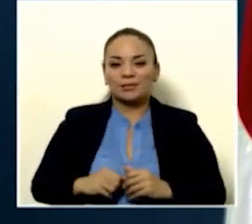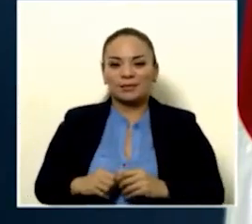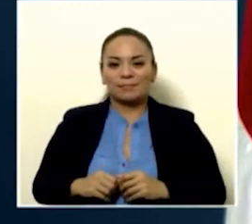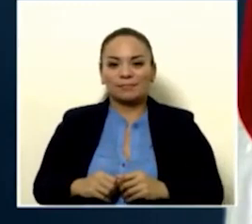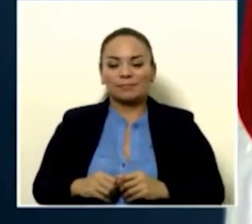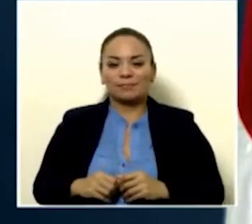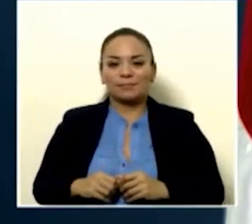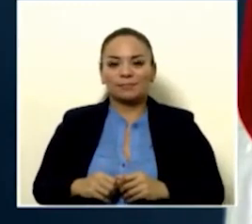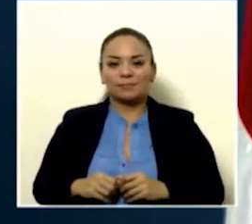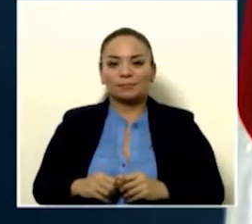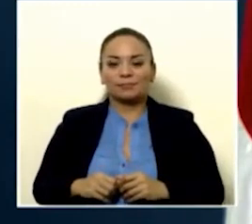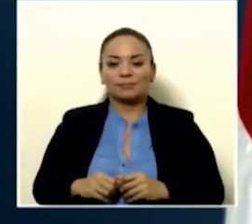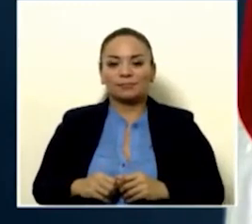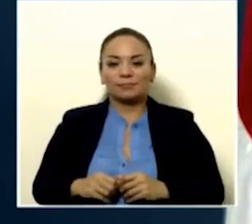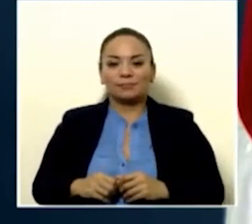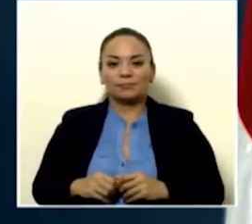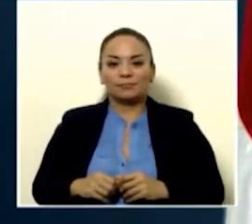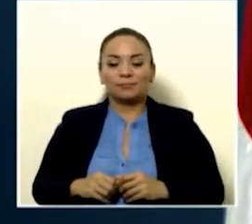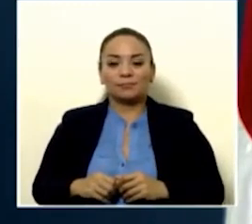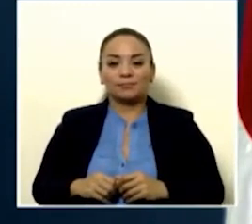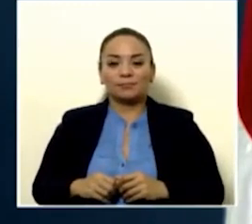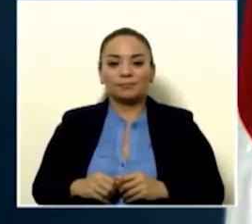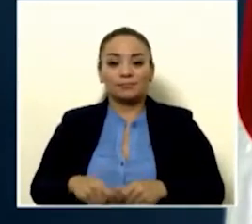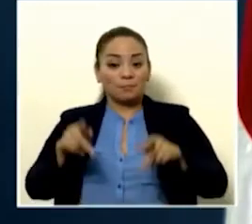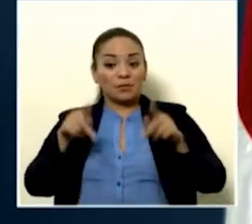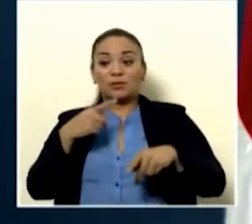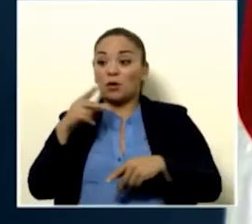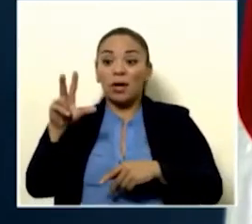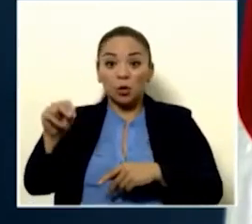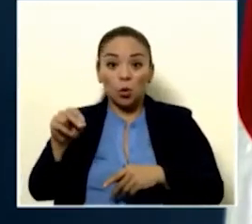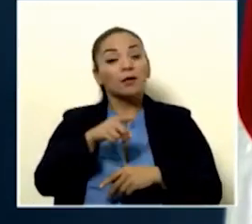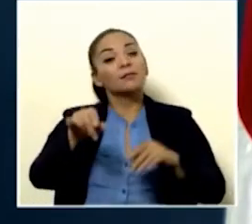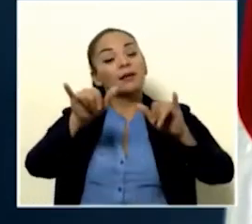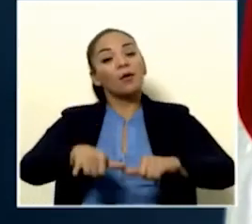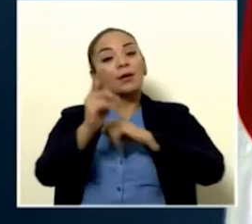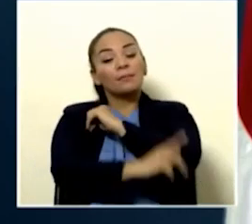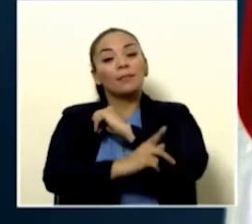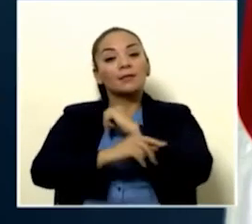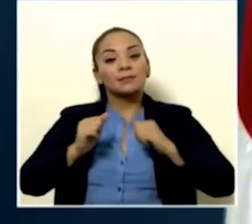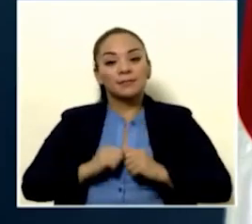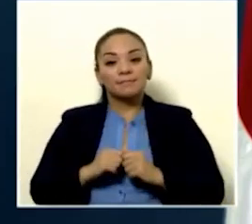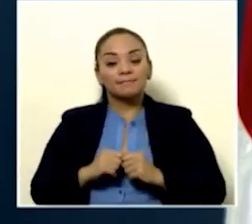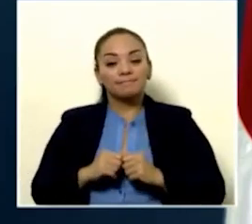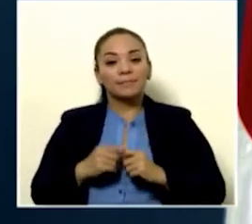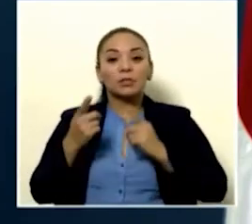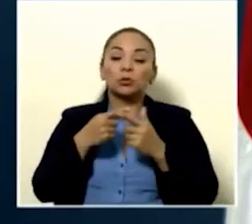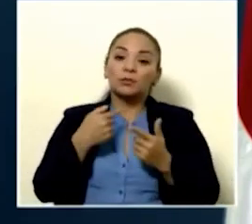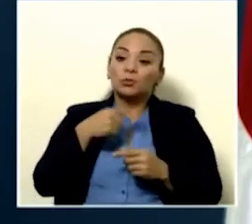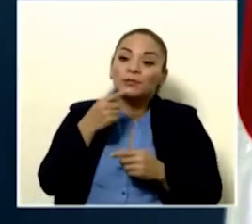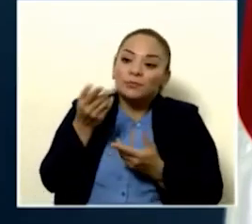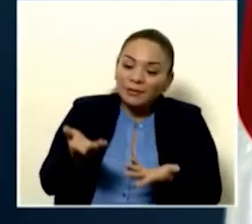Y a quienes se les denegó se quedaron en el país. Entonces les estamos diciendo,